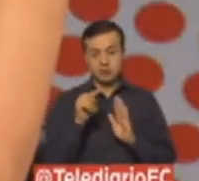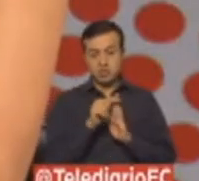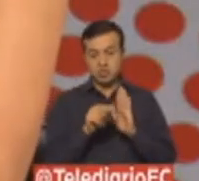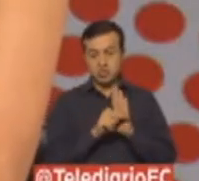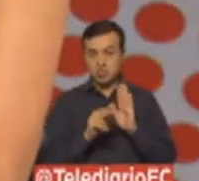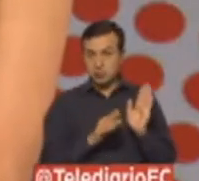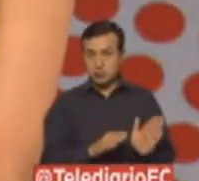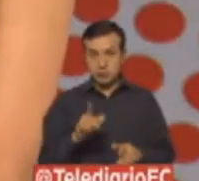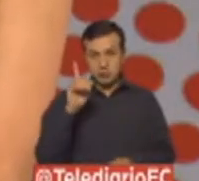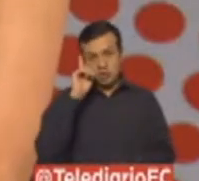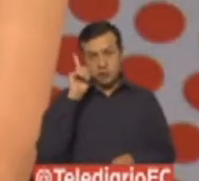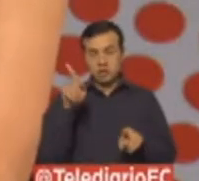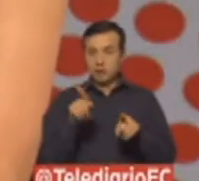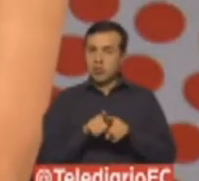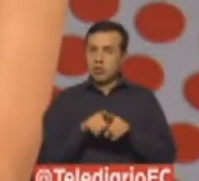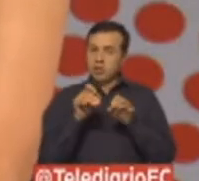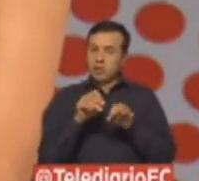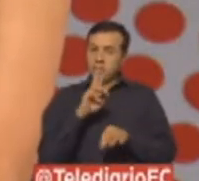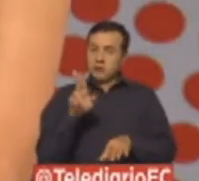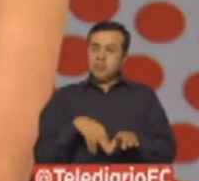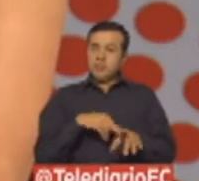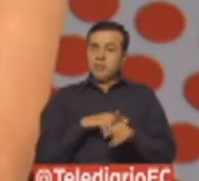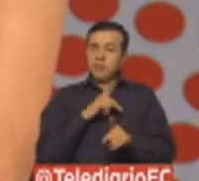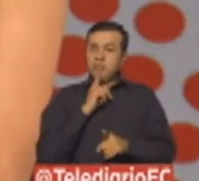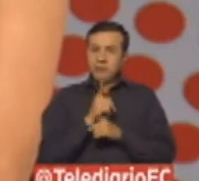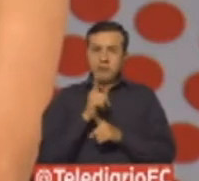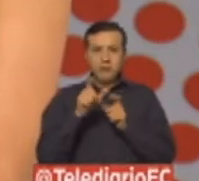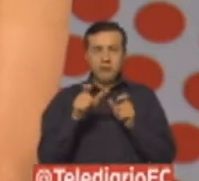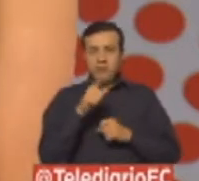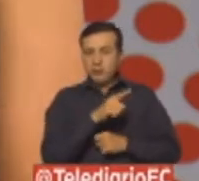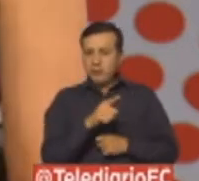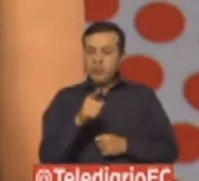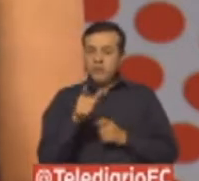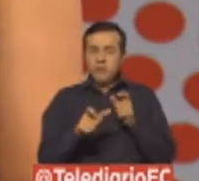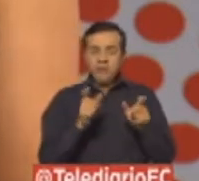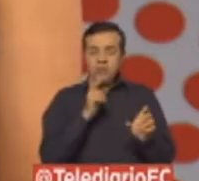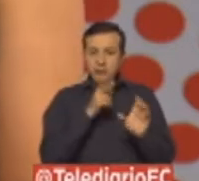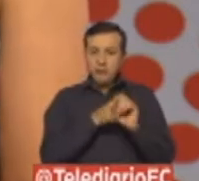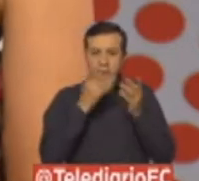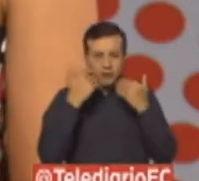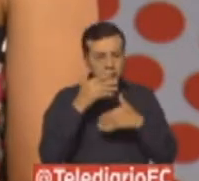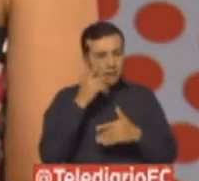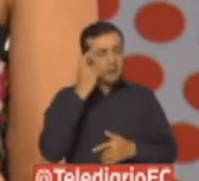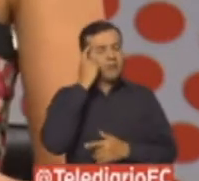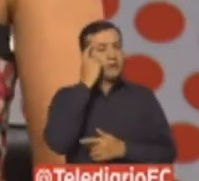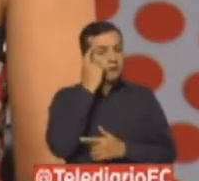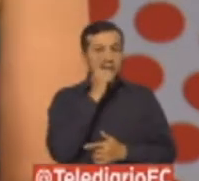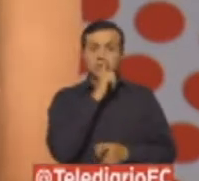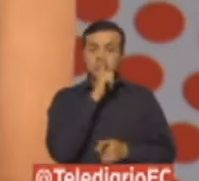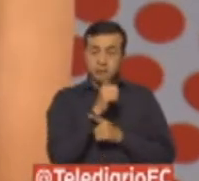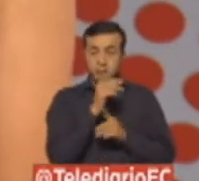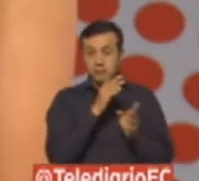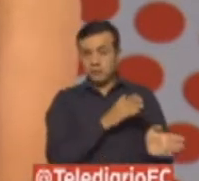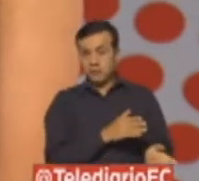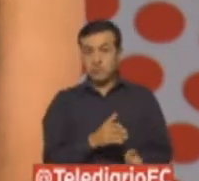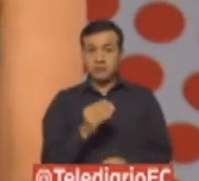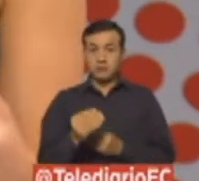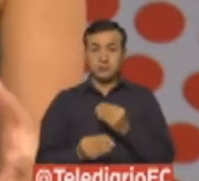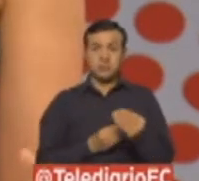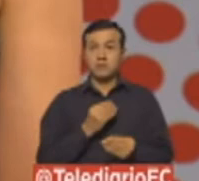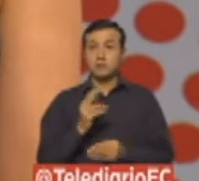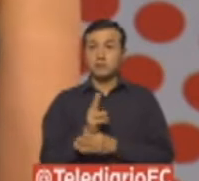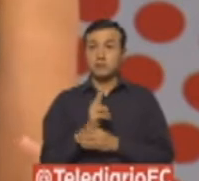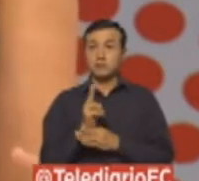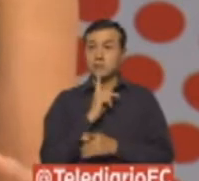en el acuerdo nacional en los actores que están participando tienen ya pues idea de cómo se va a lograr